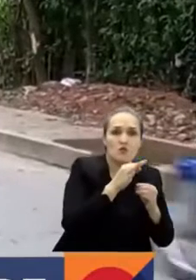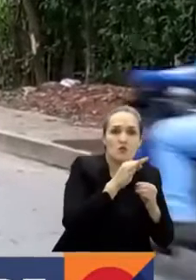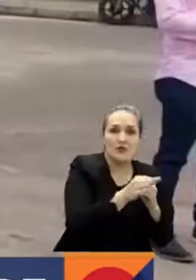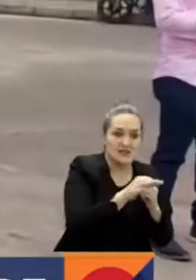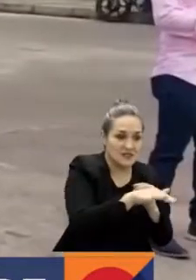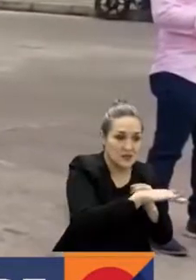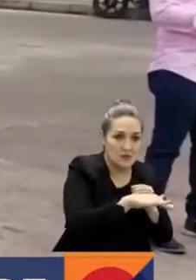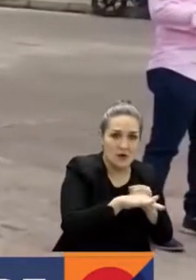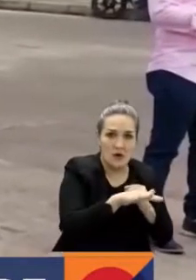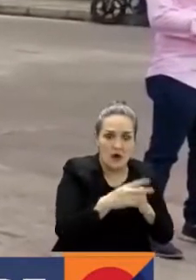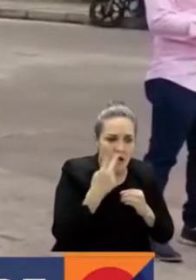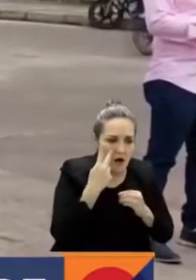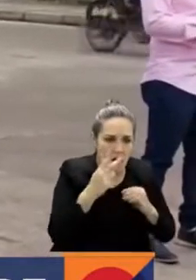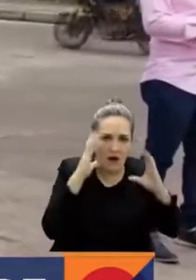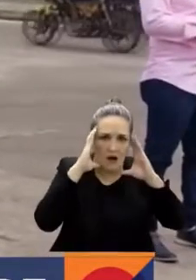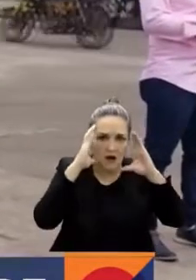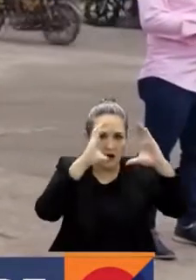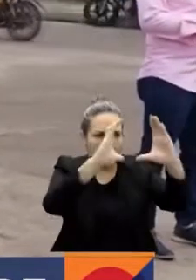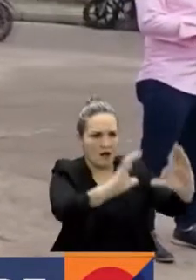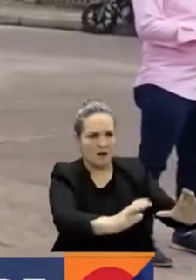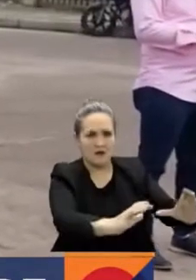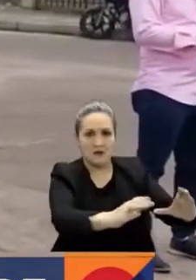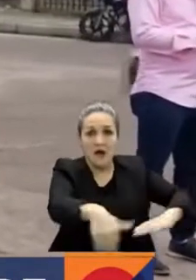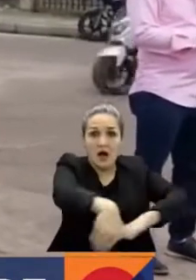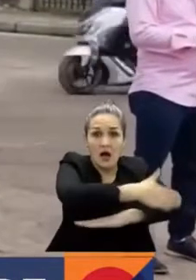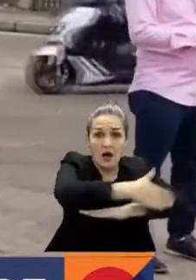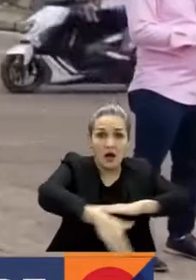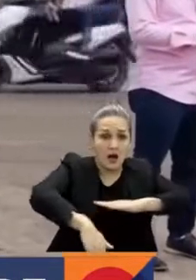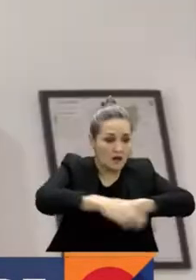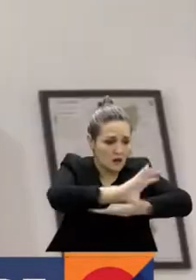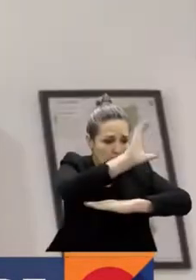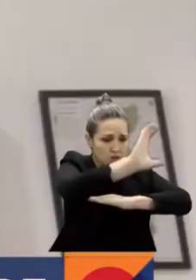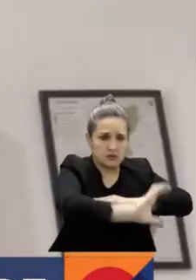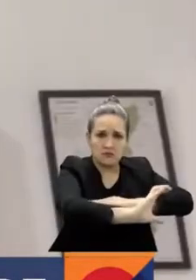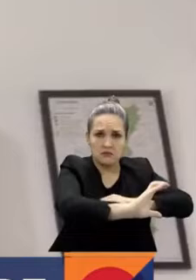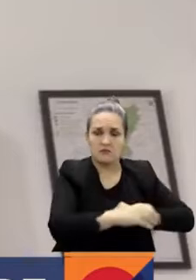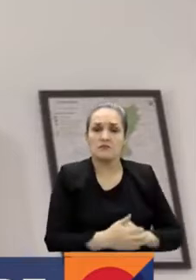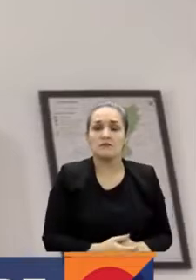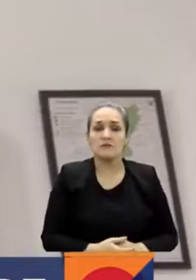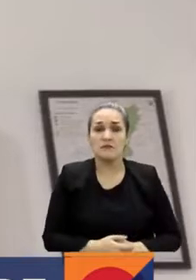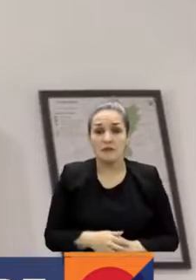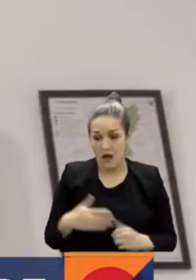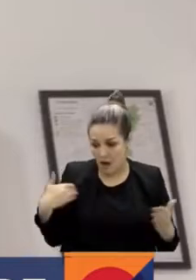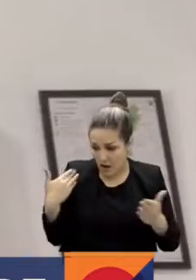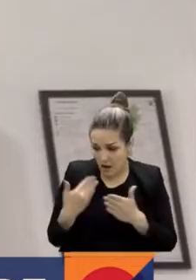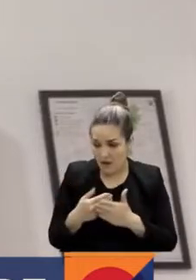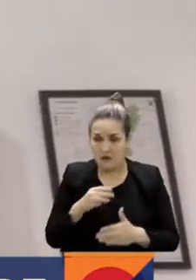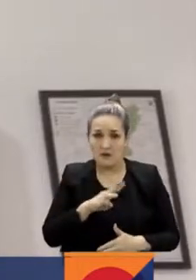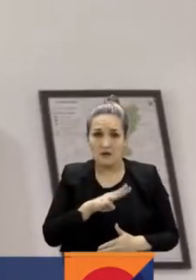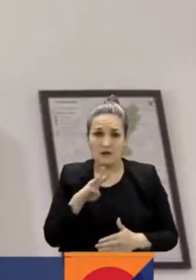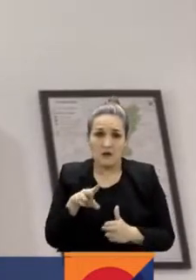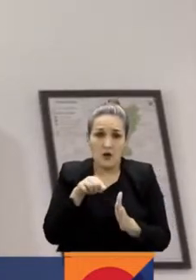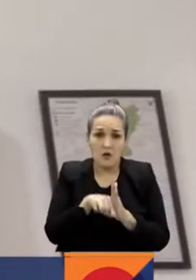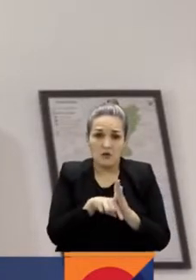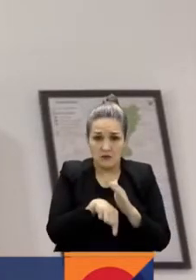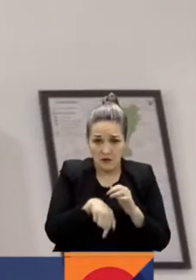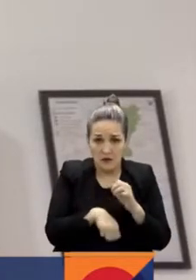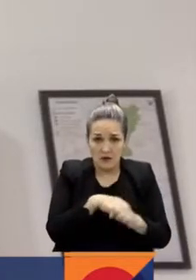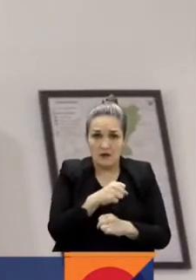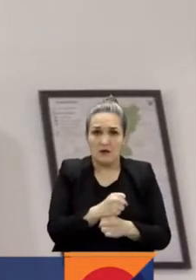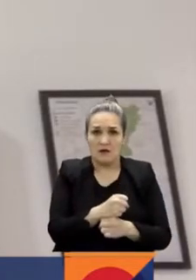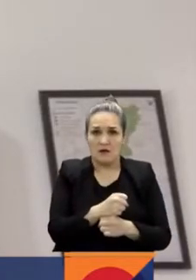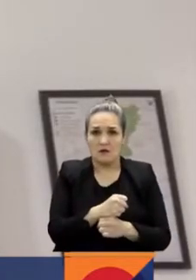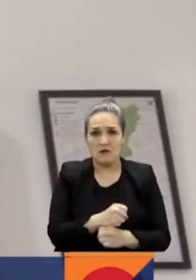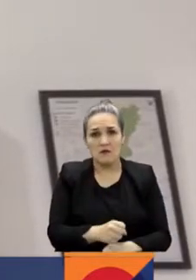la cabeza de un joven abandonada en vía pública. Más de 33 homicidios a la fecha. Se requiere que el gobierno nacional,